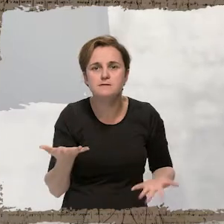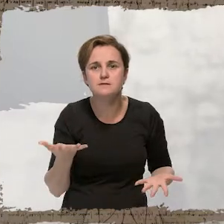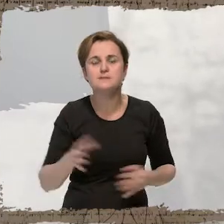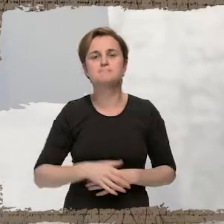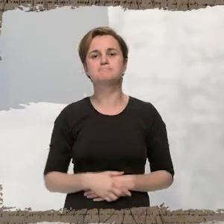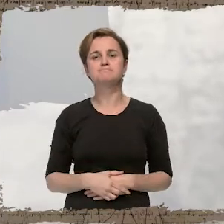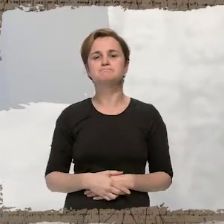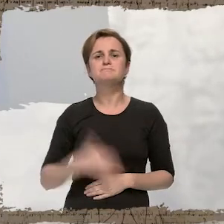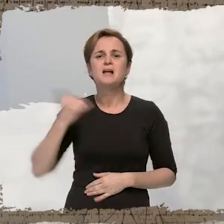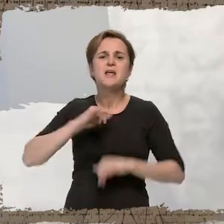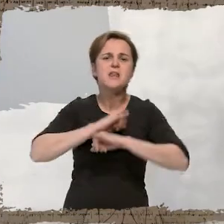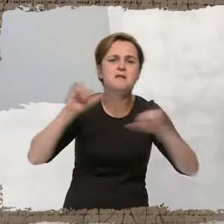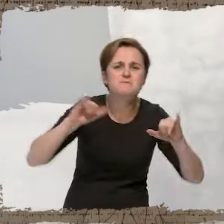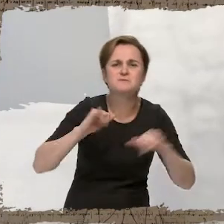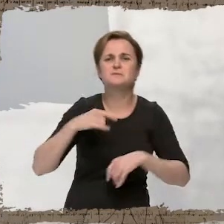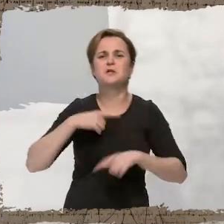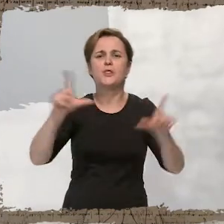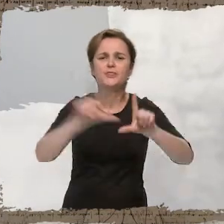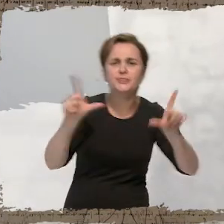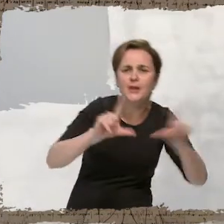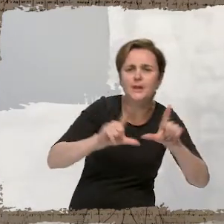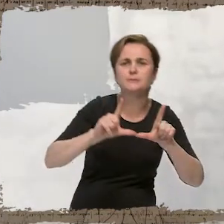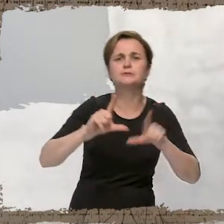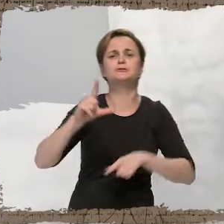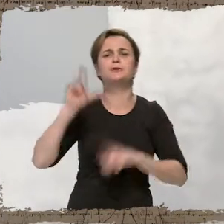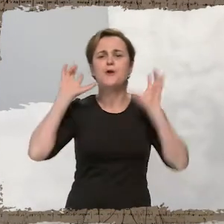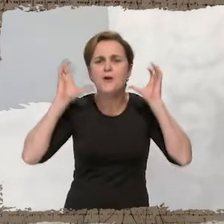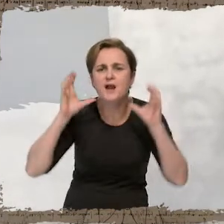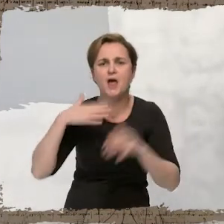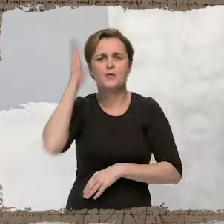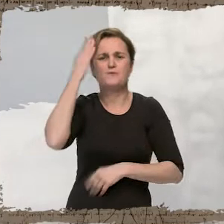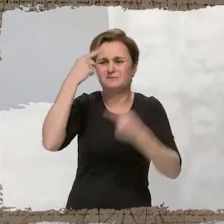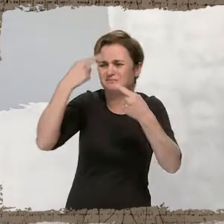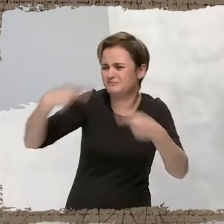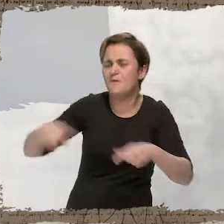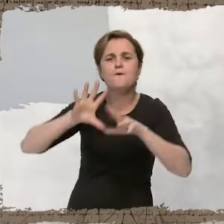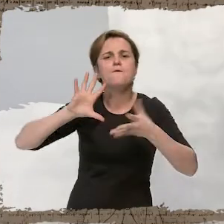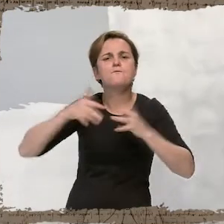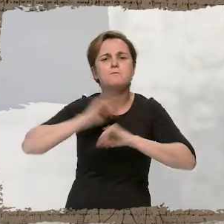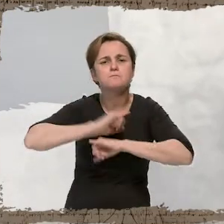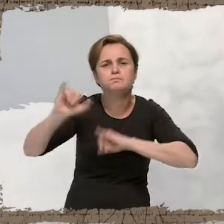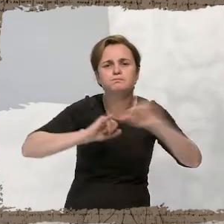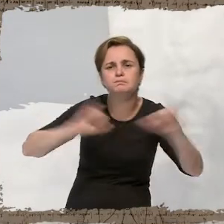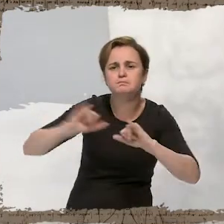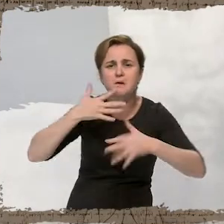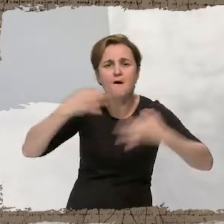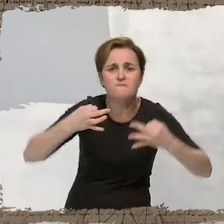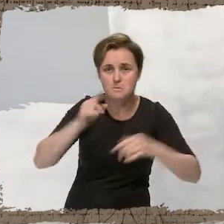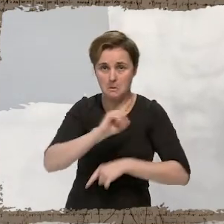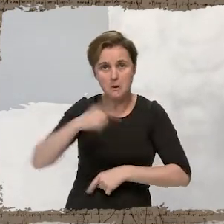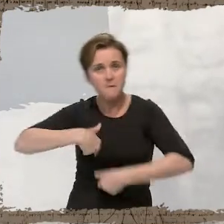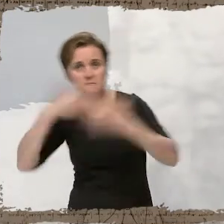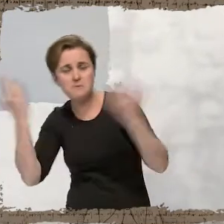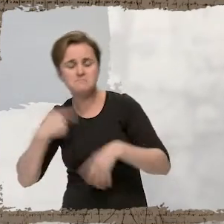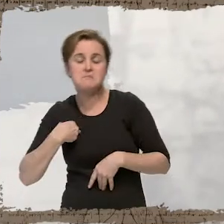mentira con la cantidad enorme de medios de comunicación redes sociales y formas de comunicarnos informalmente